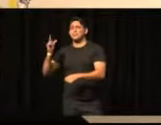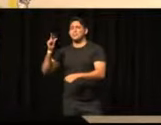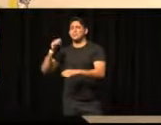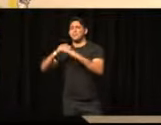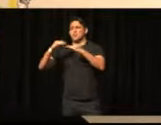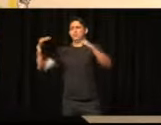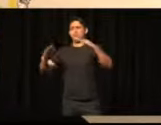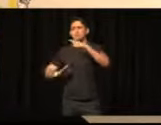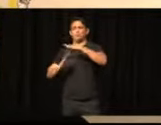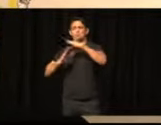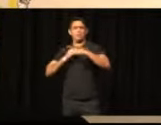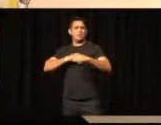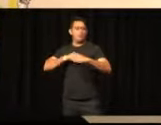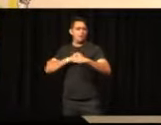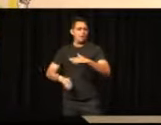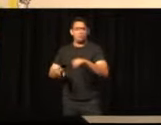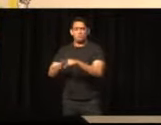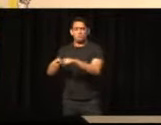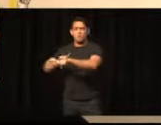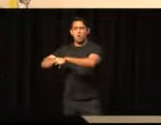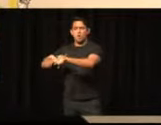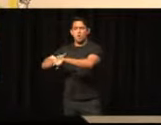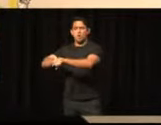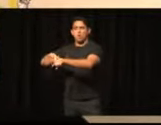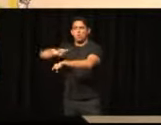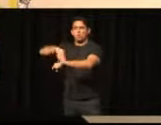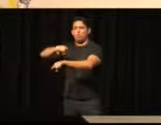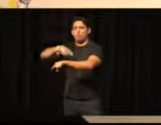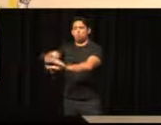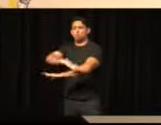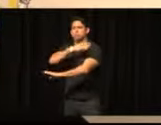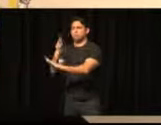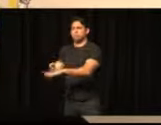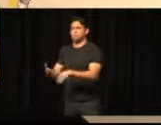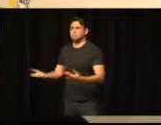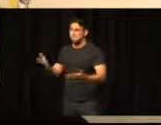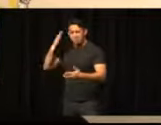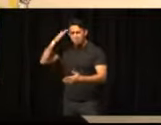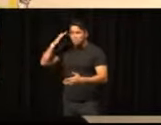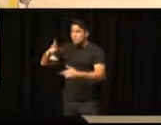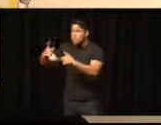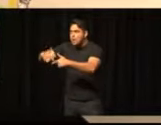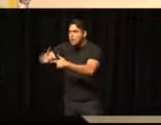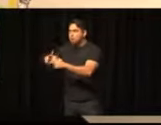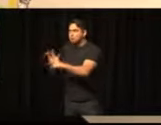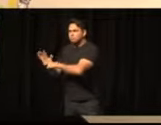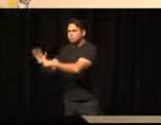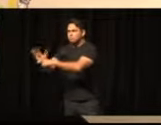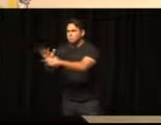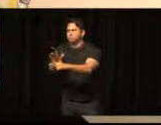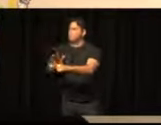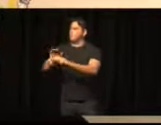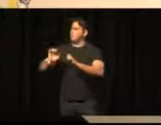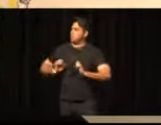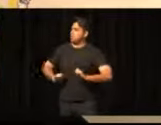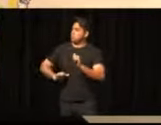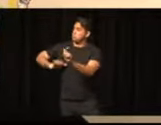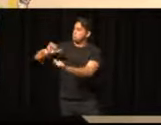horaria? Sabiendo que el trabajo desarrollado en ese sector es agregador de valores éticos para la sociedad, ¿por qué el